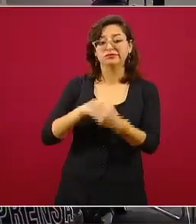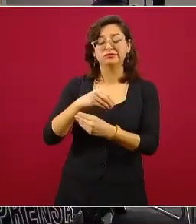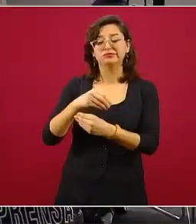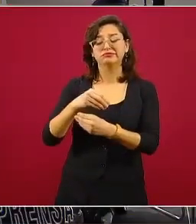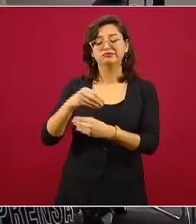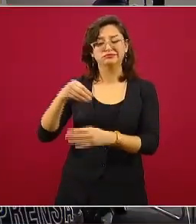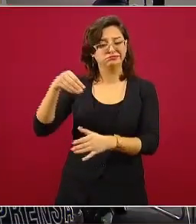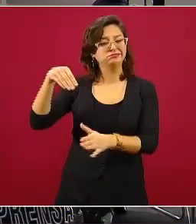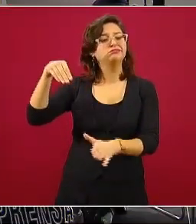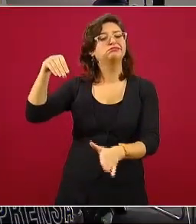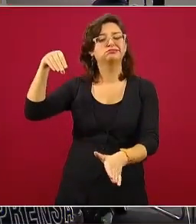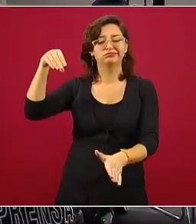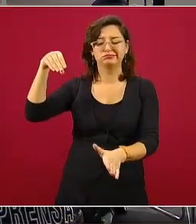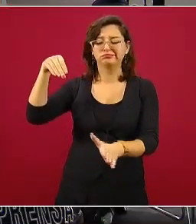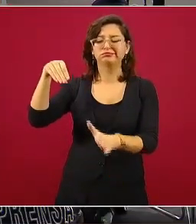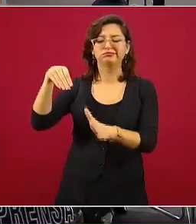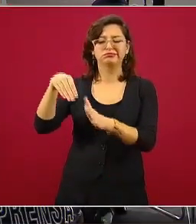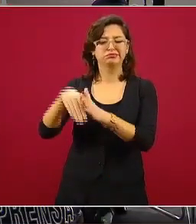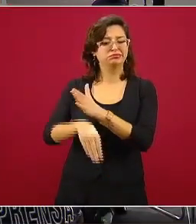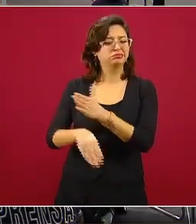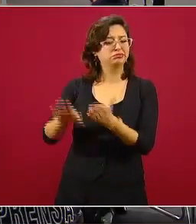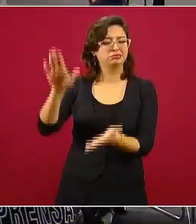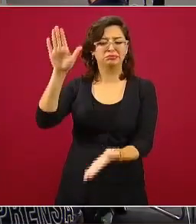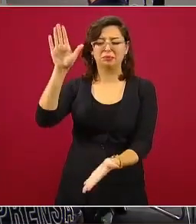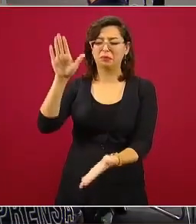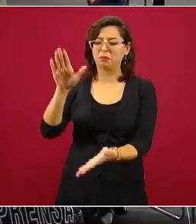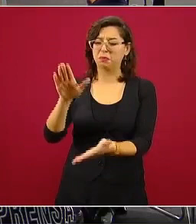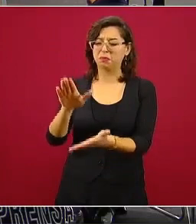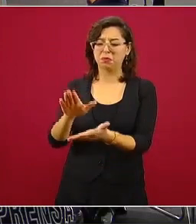dislocada y severamente disminuida. En